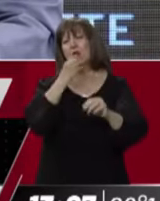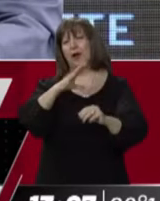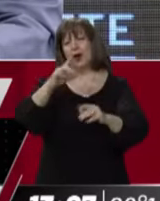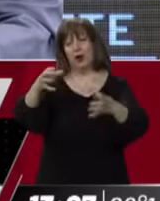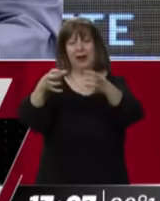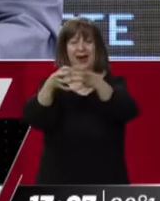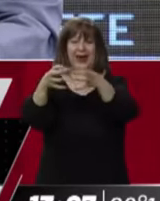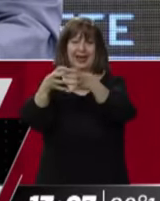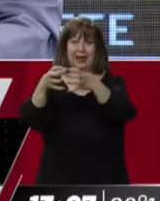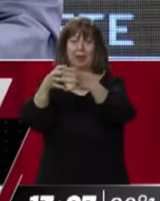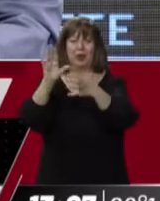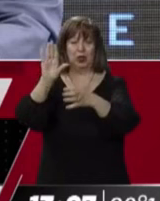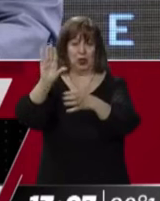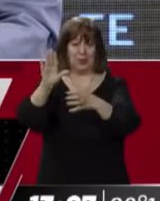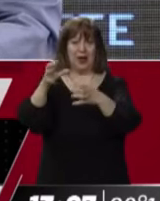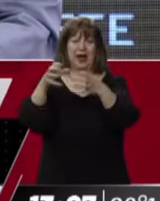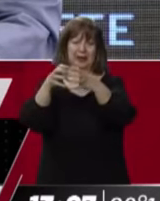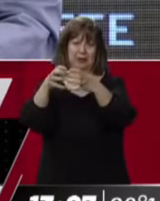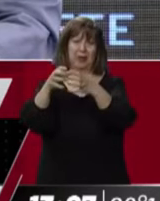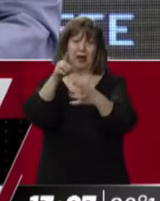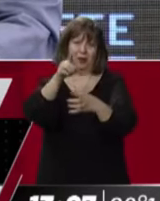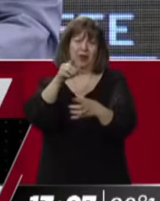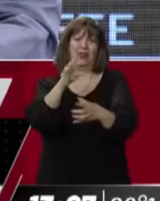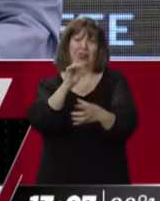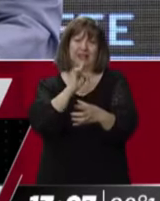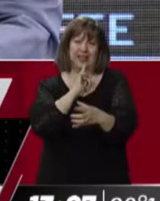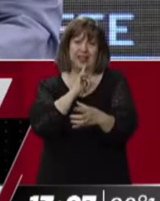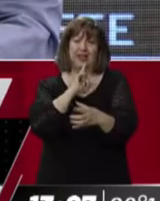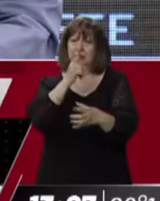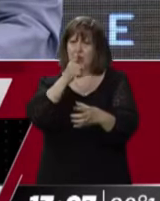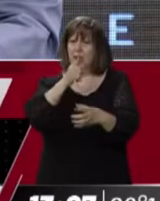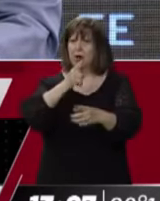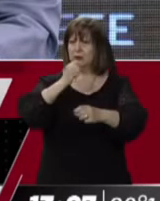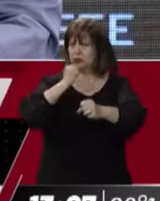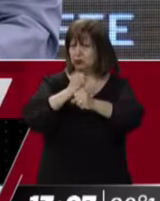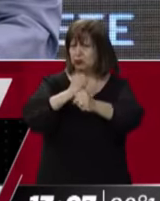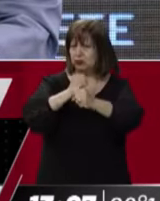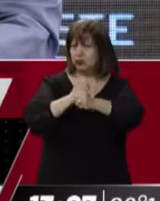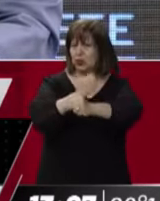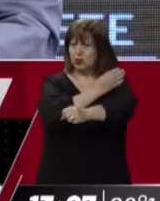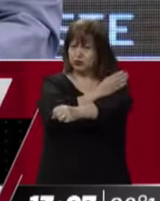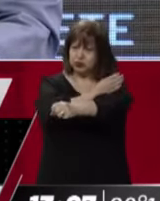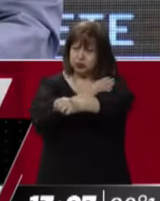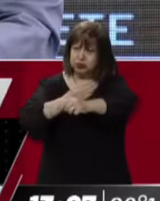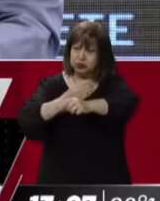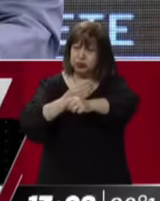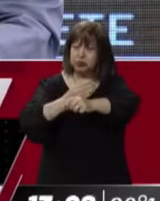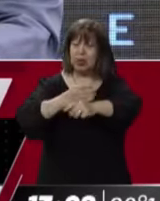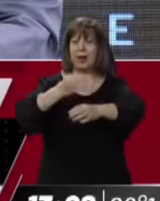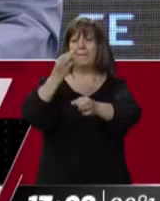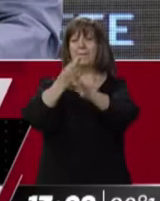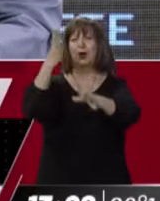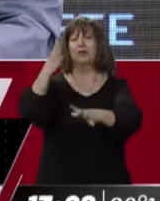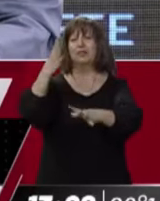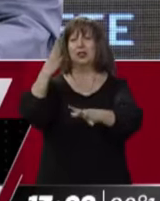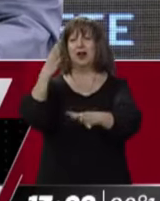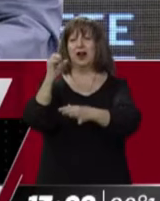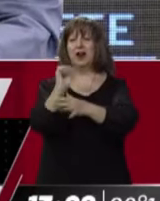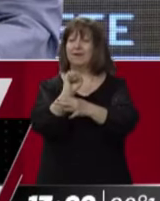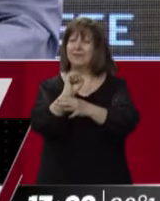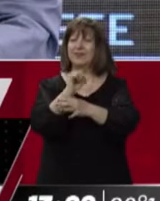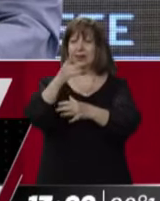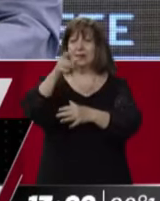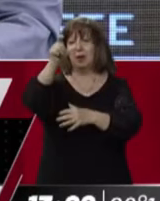y a Godoy Cruz. Y a vos en particular, que has hecho un gran trabajo y que sos un gran profesional y una